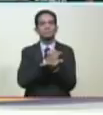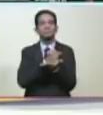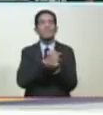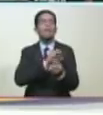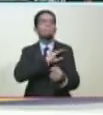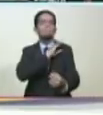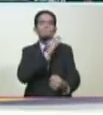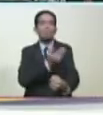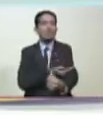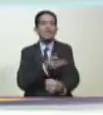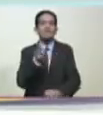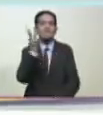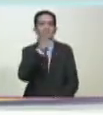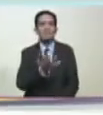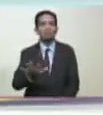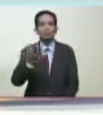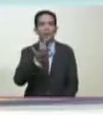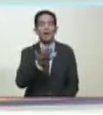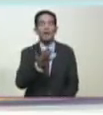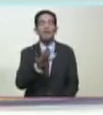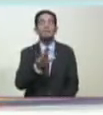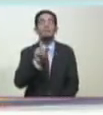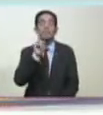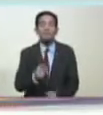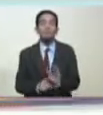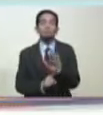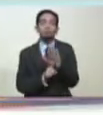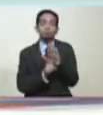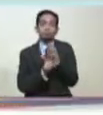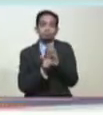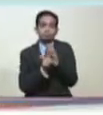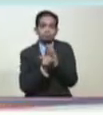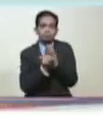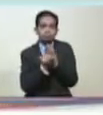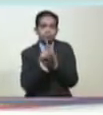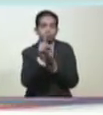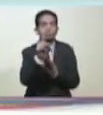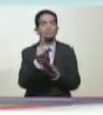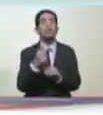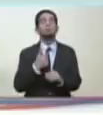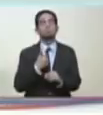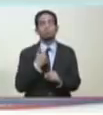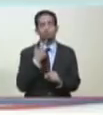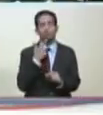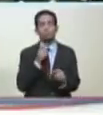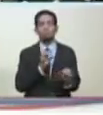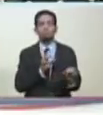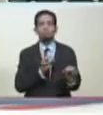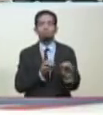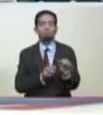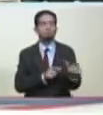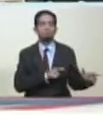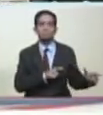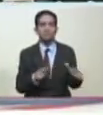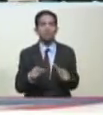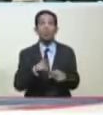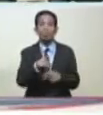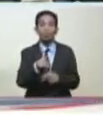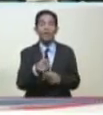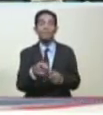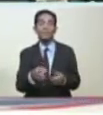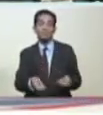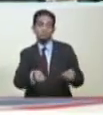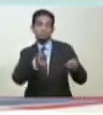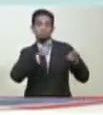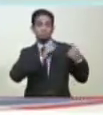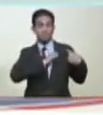de un país. Vamos a acrecentar el poder de un país. Estoy preparado, ustedes me han reelegido